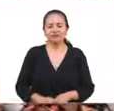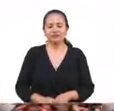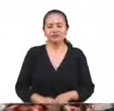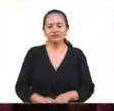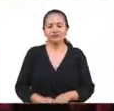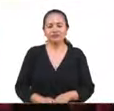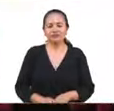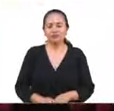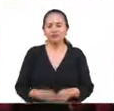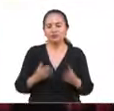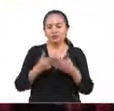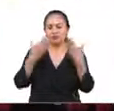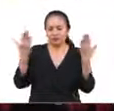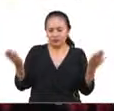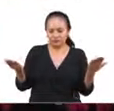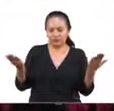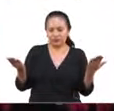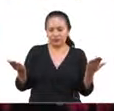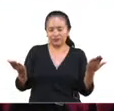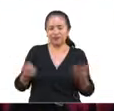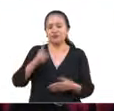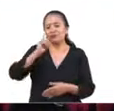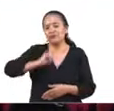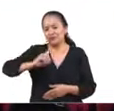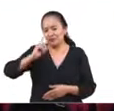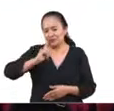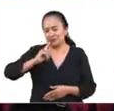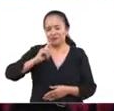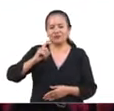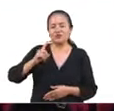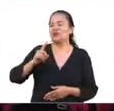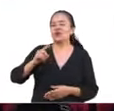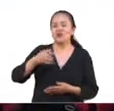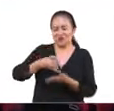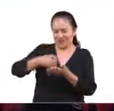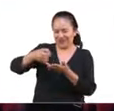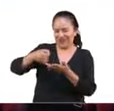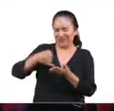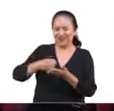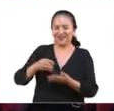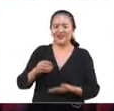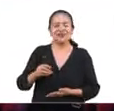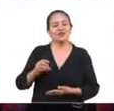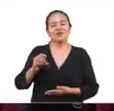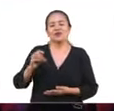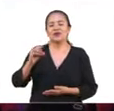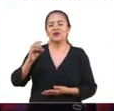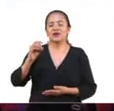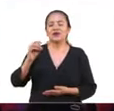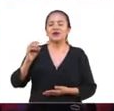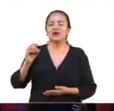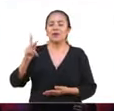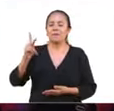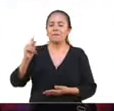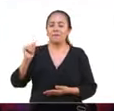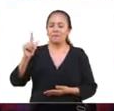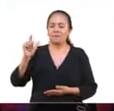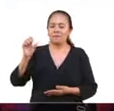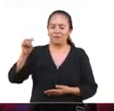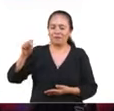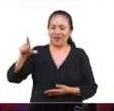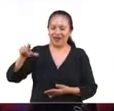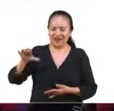En este momento recibiremos a una sembradora del territorio de Palenque, quien es originaria de San Jerónimo Tulijá, municipio de